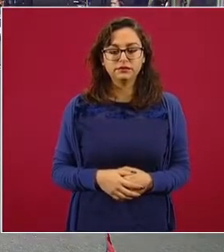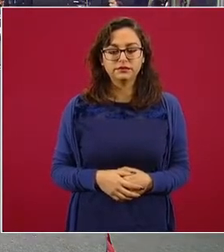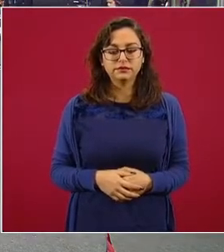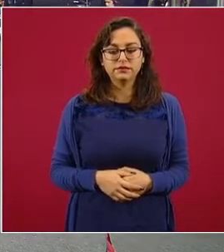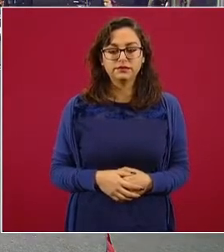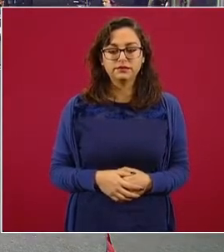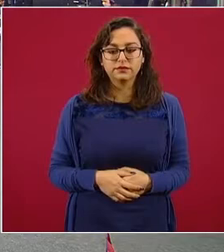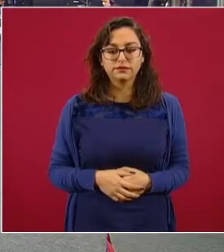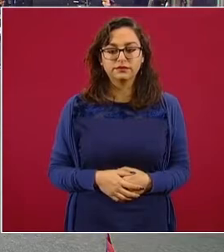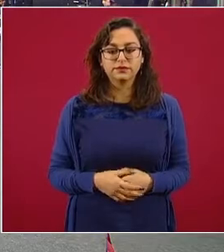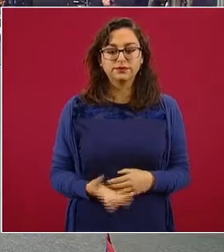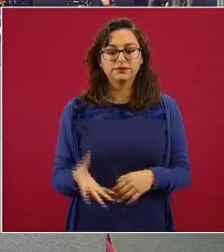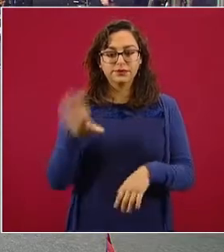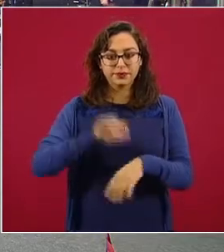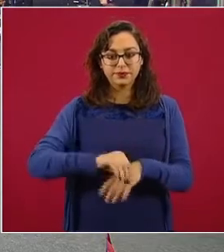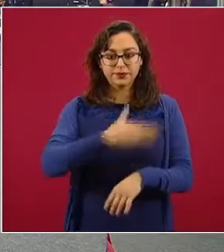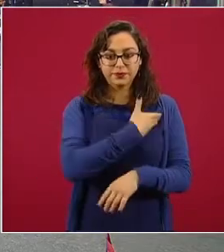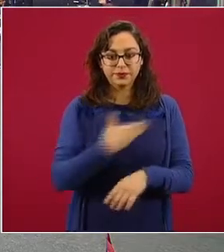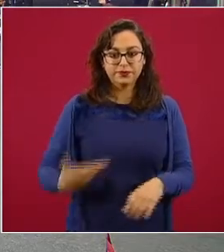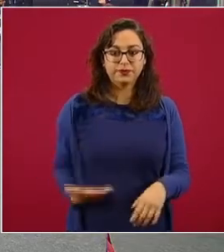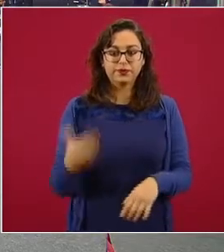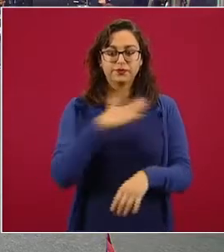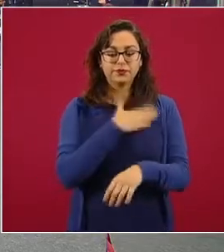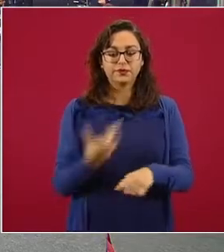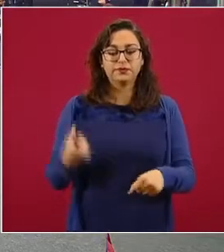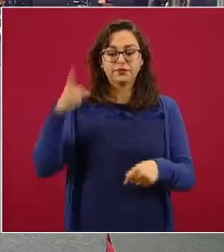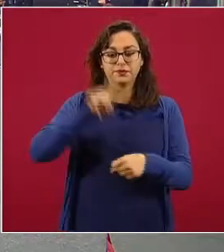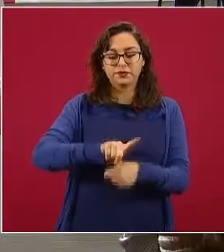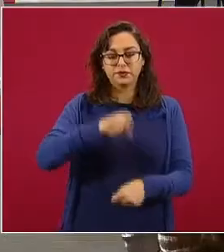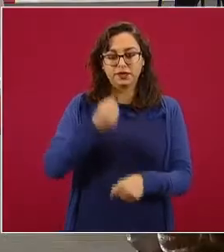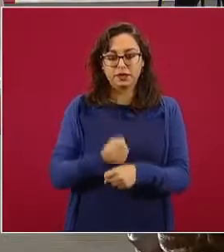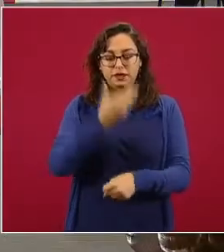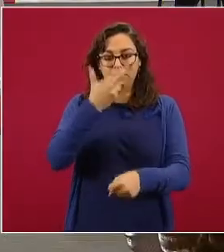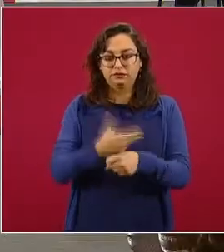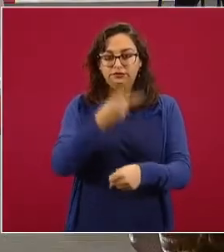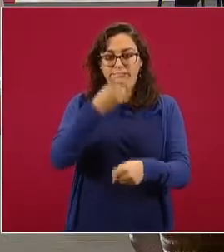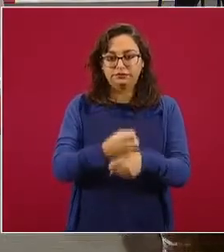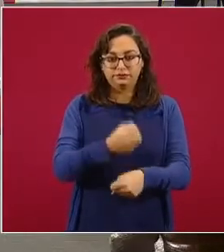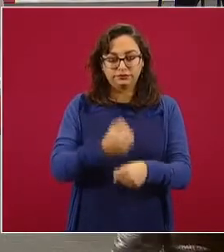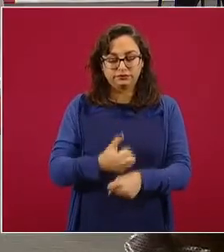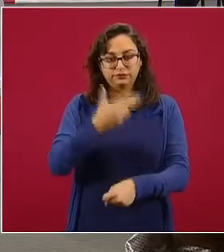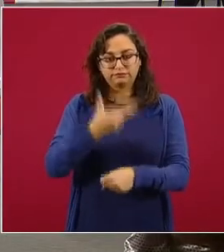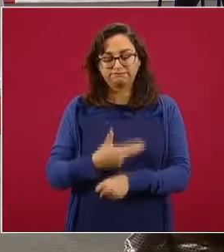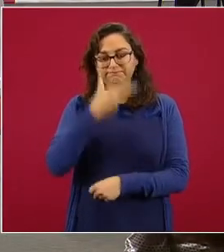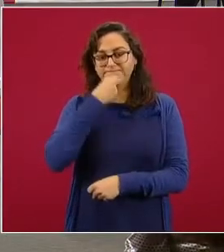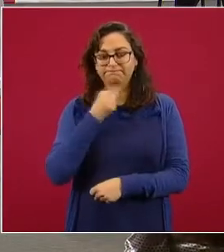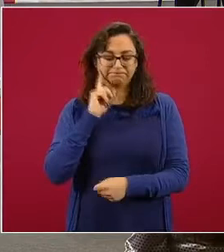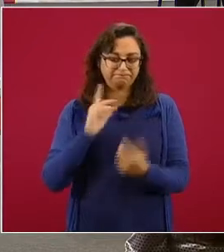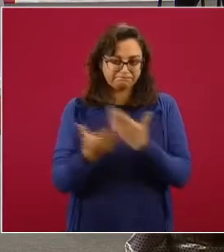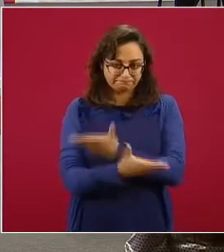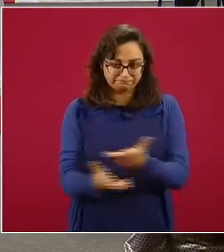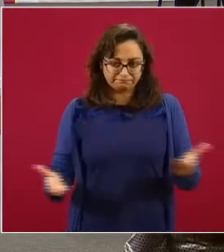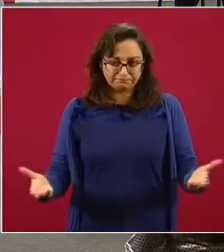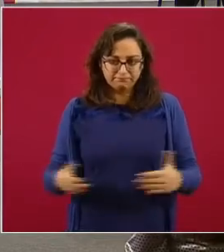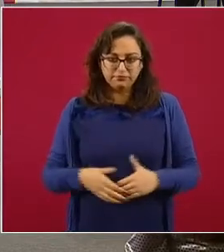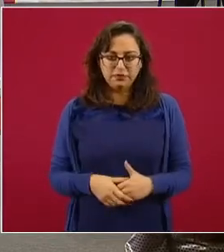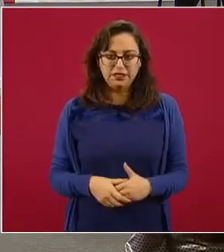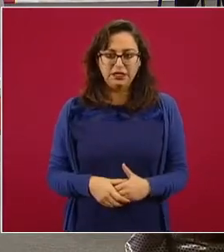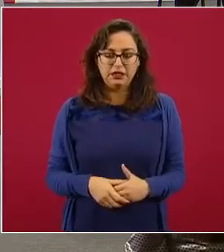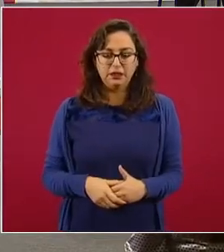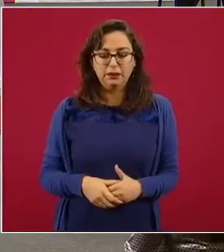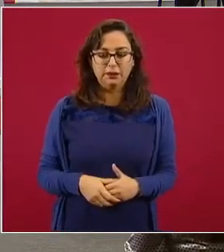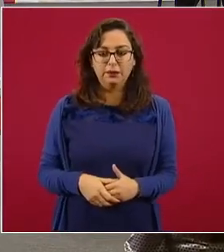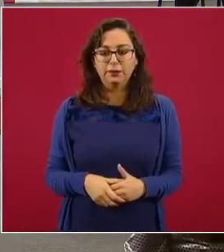Con su permiso, señor presidente, buenos días, señor secretario, señor subsecretario, señoras, señores. Procedo a darles el